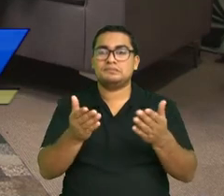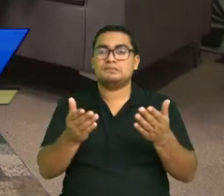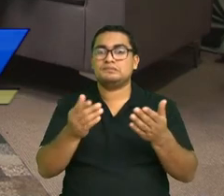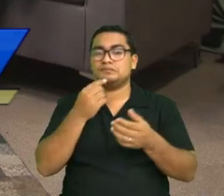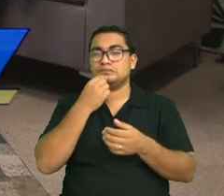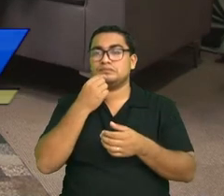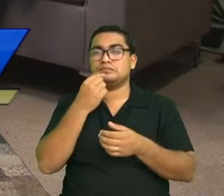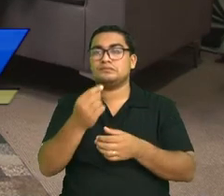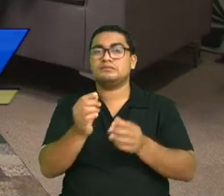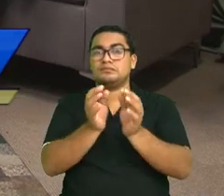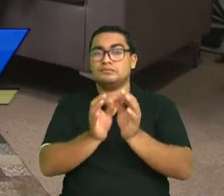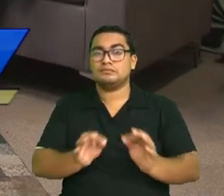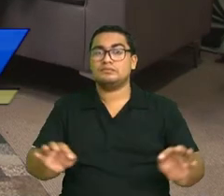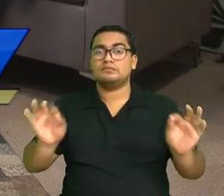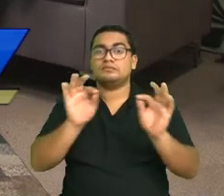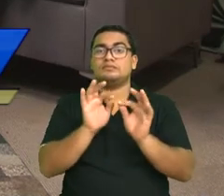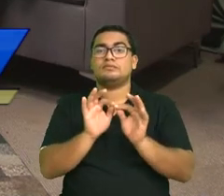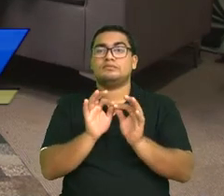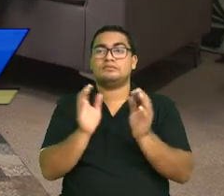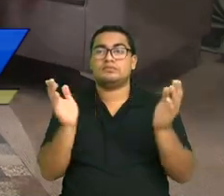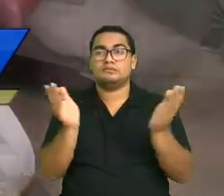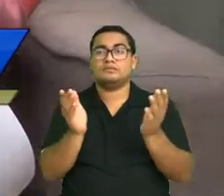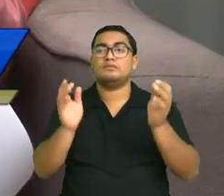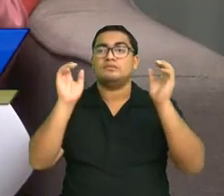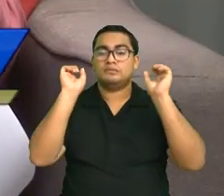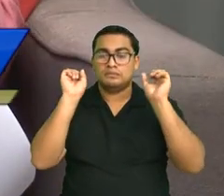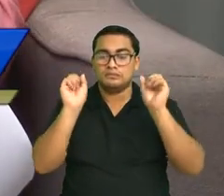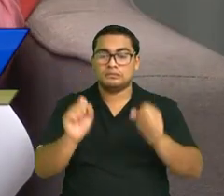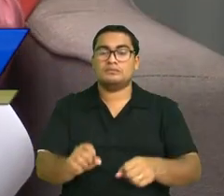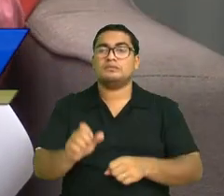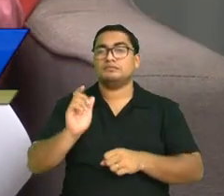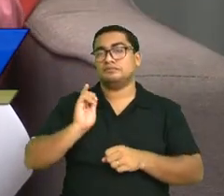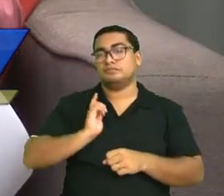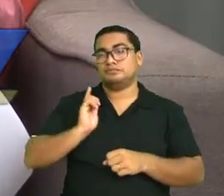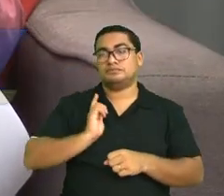minimizar, digamos, esa limitación que se pueda tener desde el punto de vista